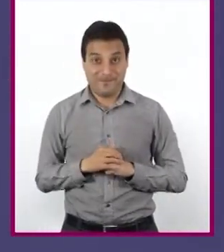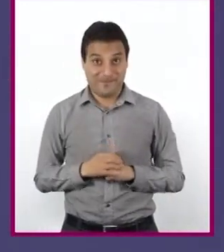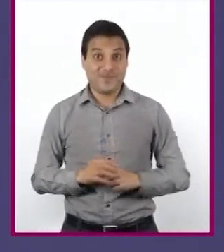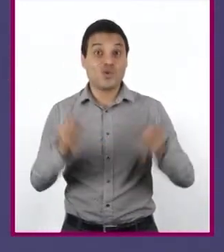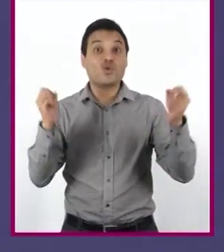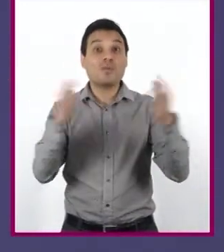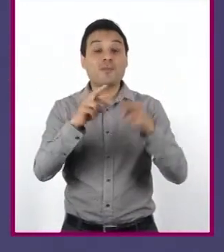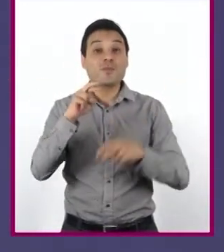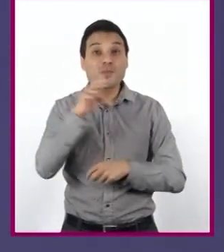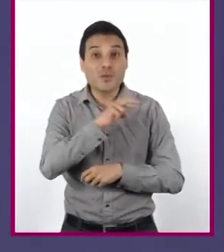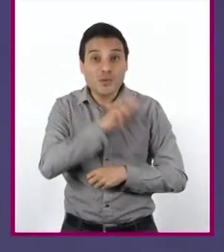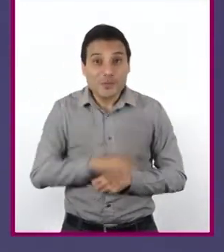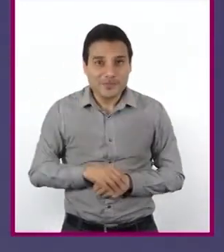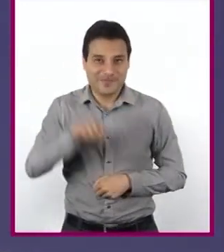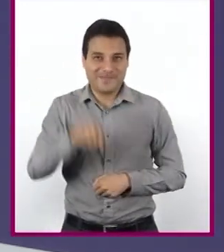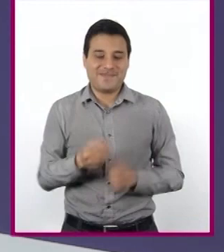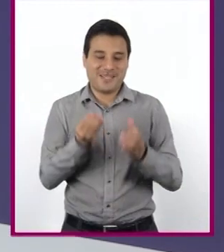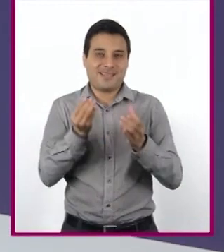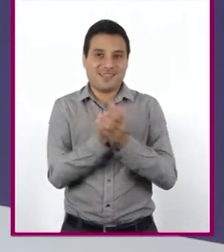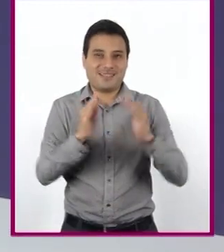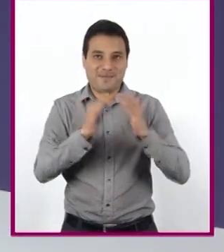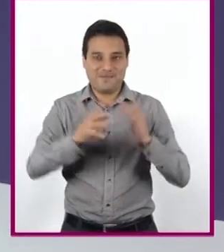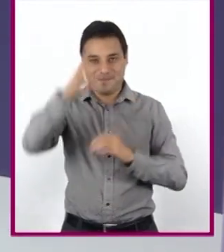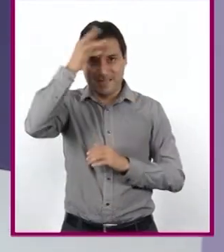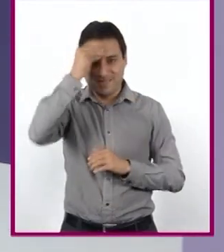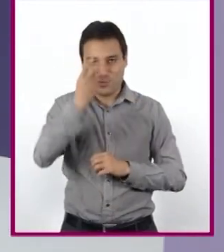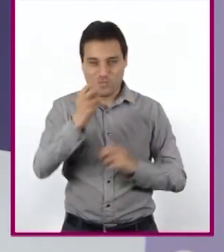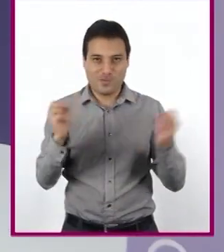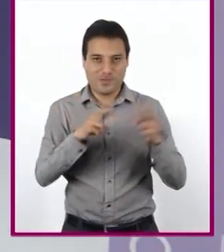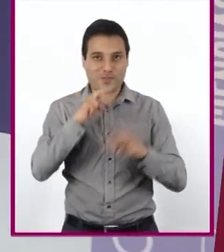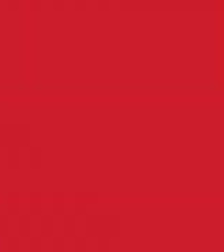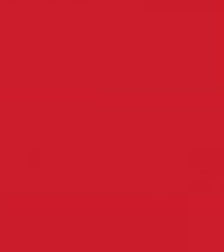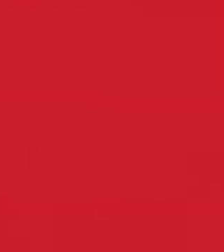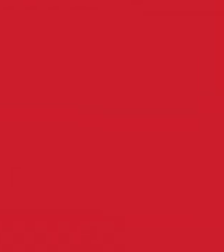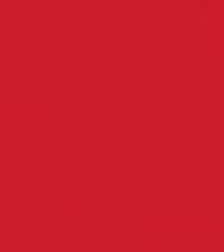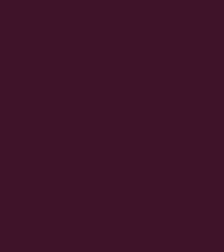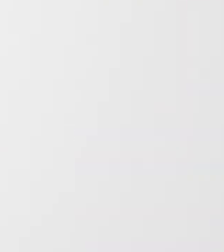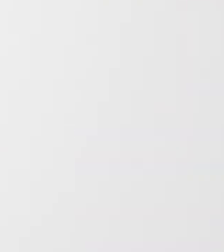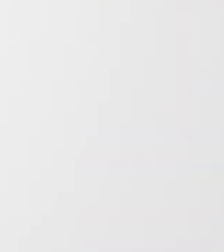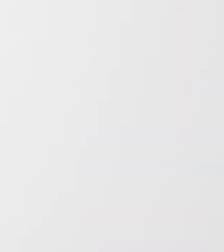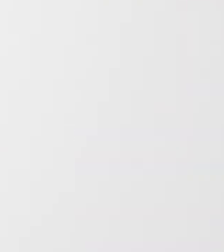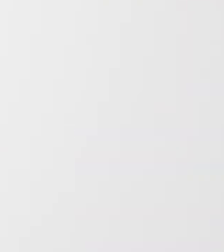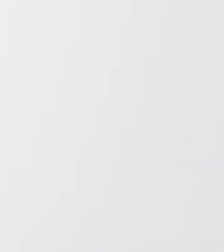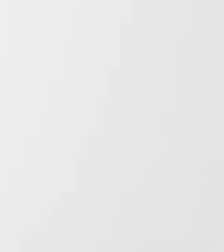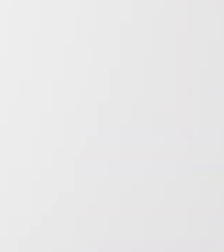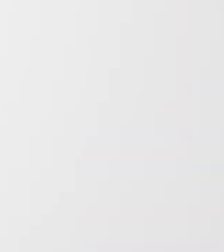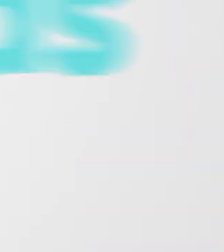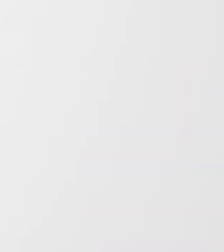vemos pronto aquí, en Aprende en Casa 2. ¡Hasta la próxima!